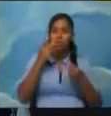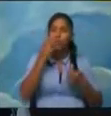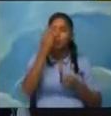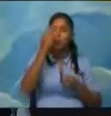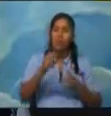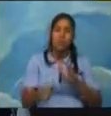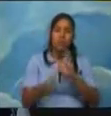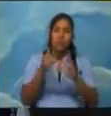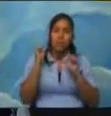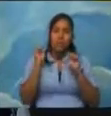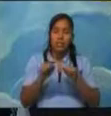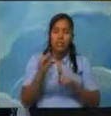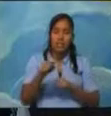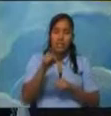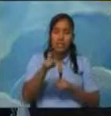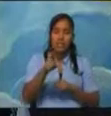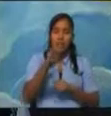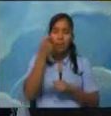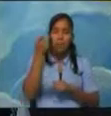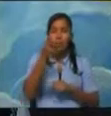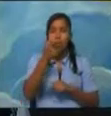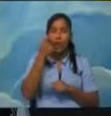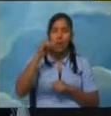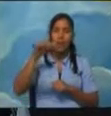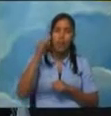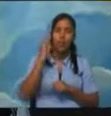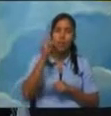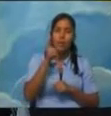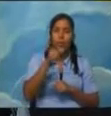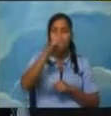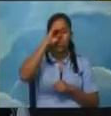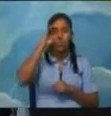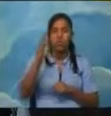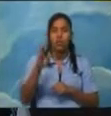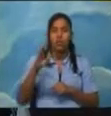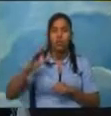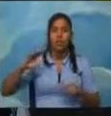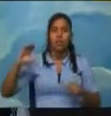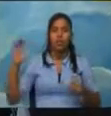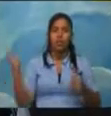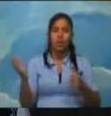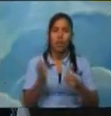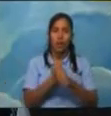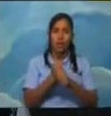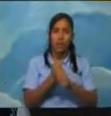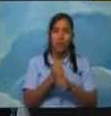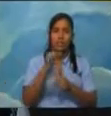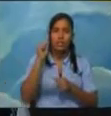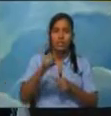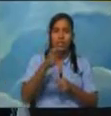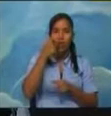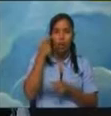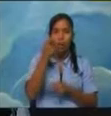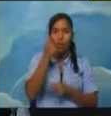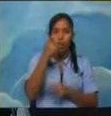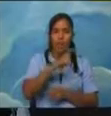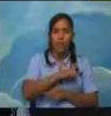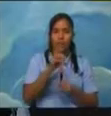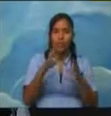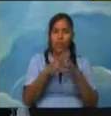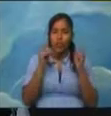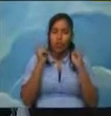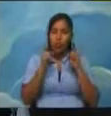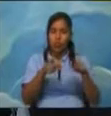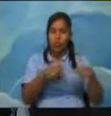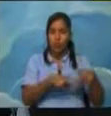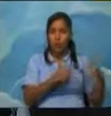si desde allí buscares a Jehová tu Dios, lo hallarás, si lo buscares de todo tu corazón y de